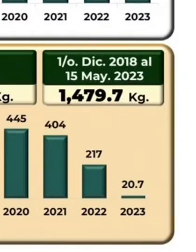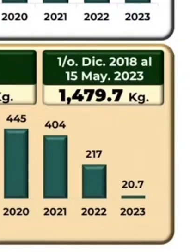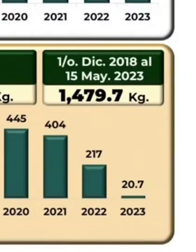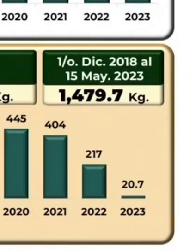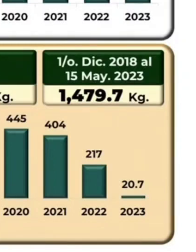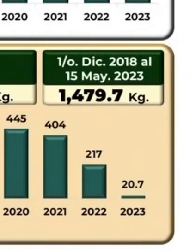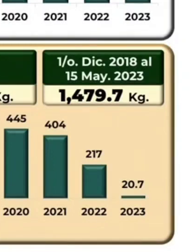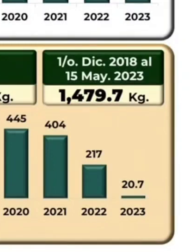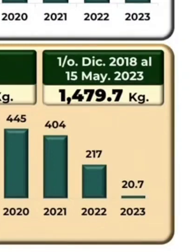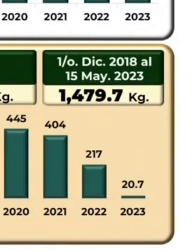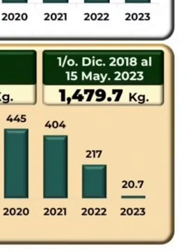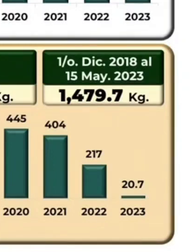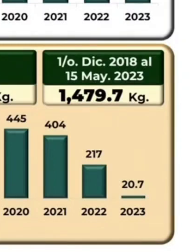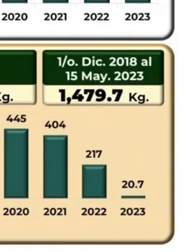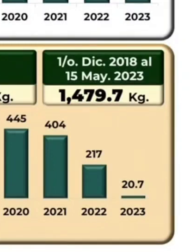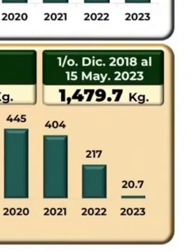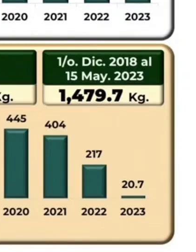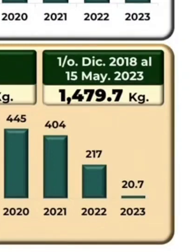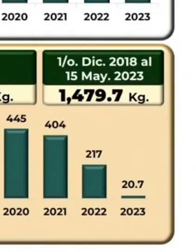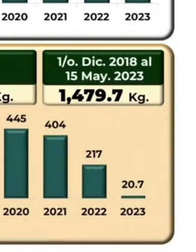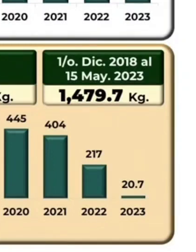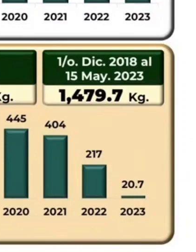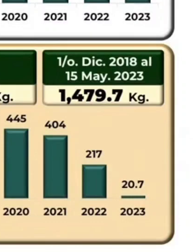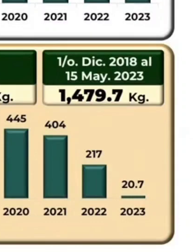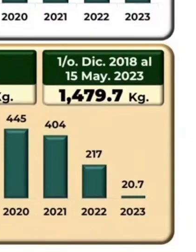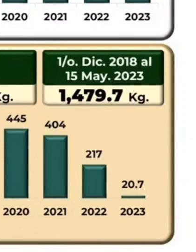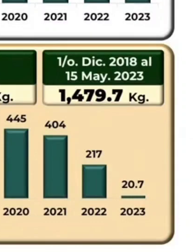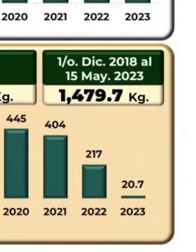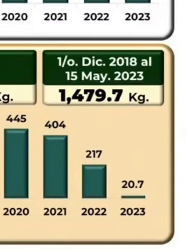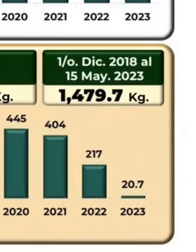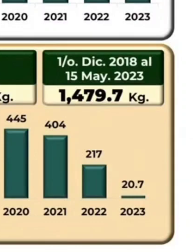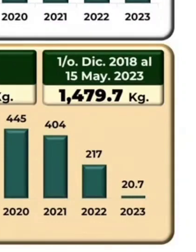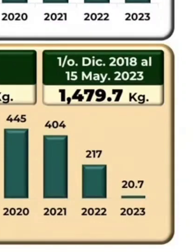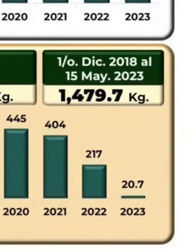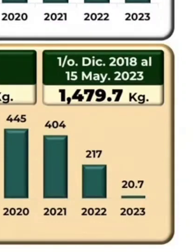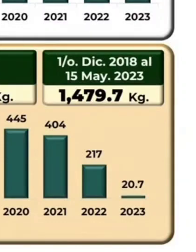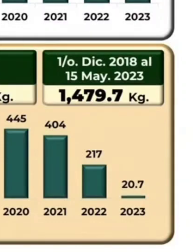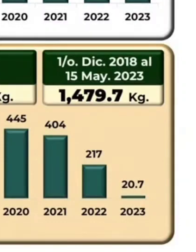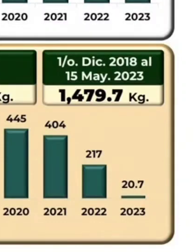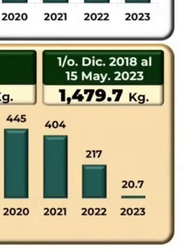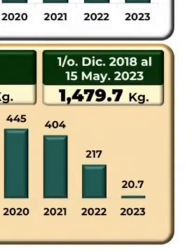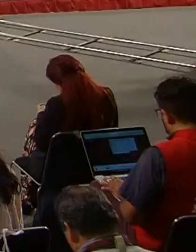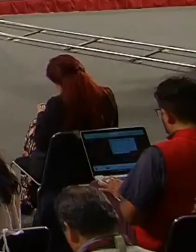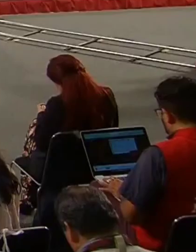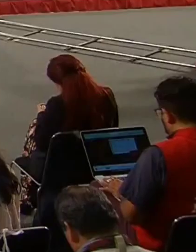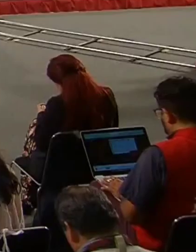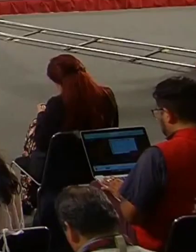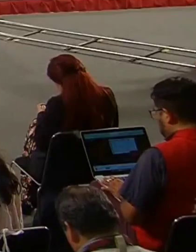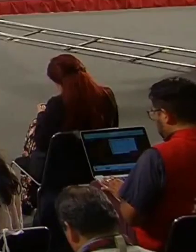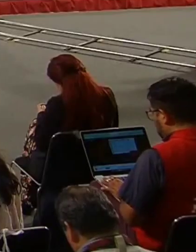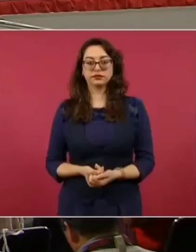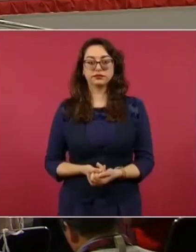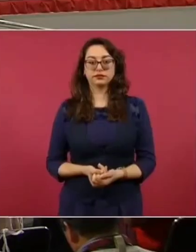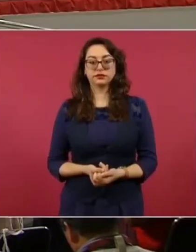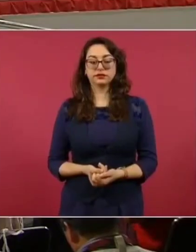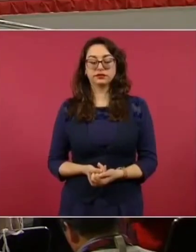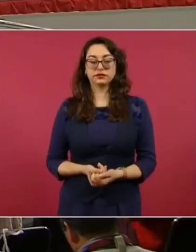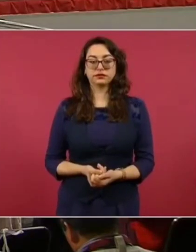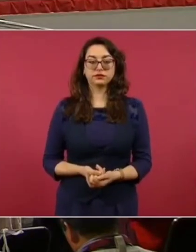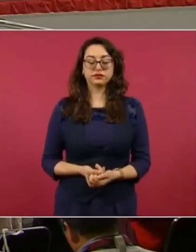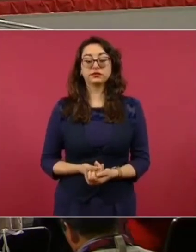20.7 kilogramos y la administración mil cuatrocientos setenta y nueve punto siete kilogramos de heroína